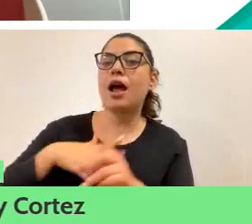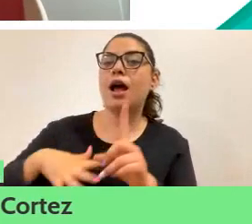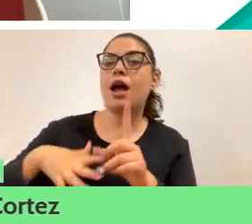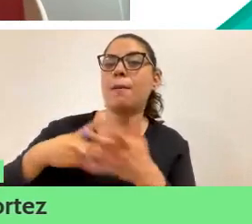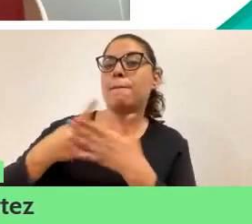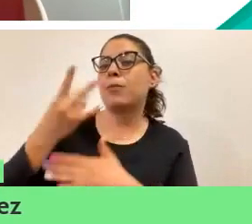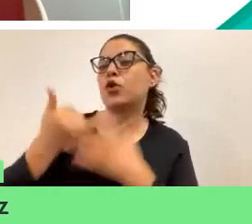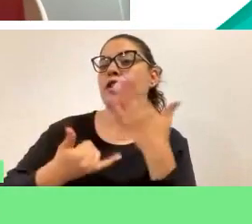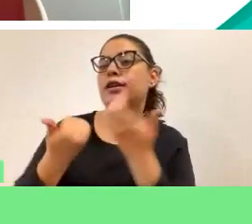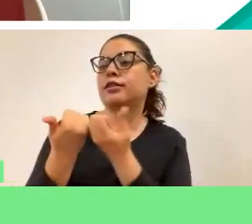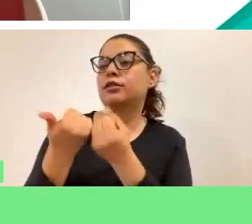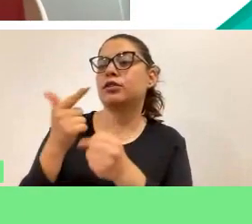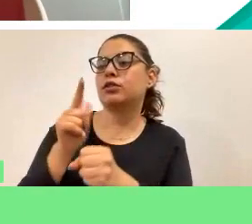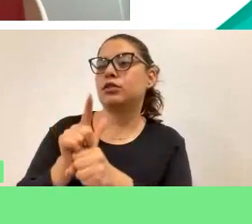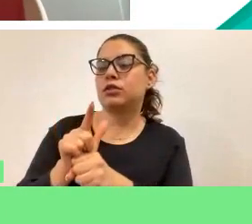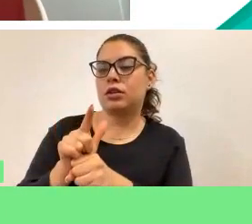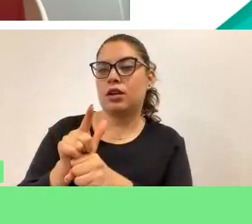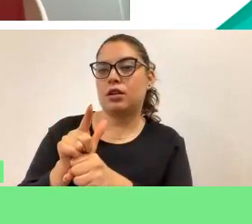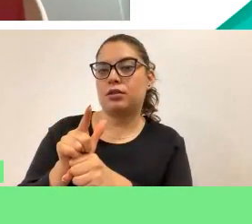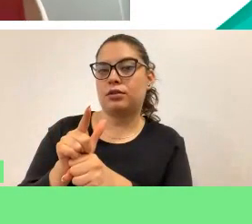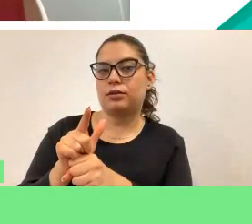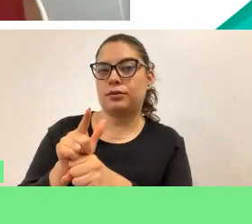Perdón, sí, saltó una música por detrás.